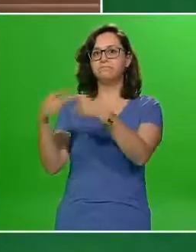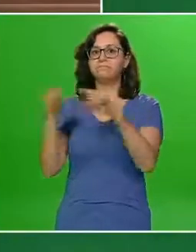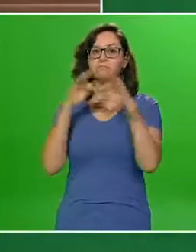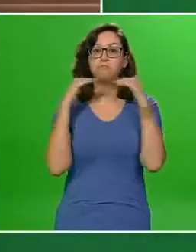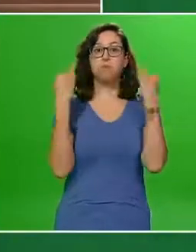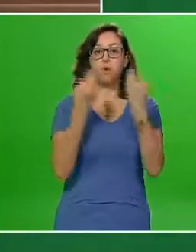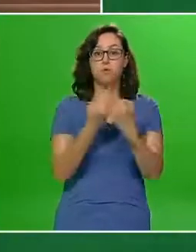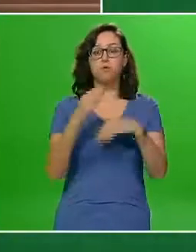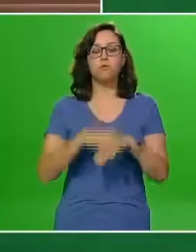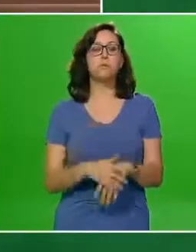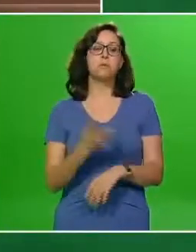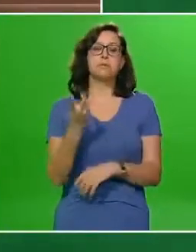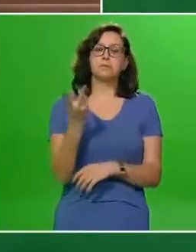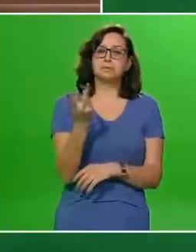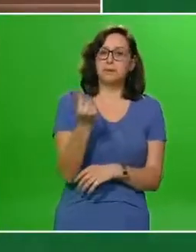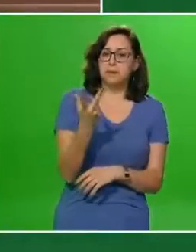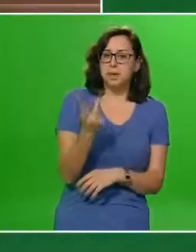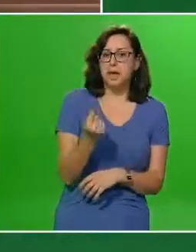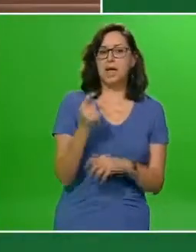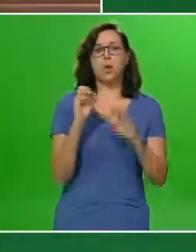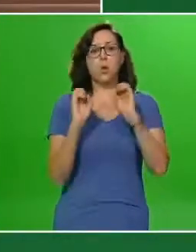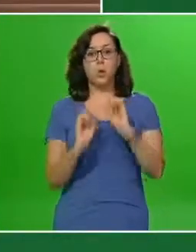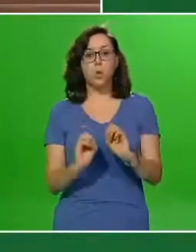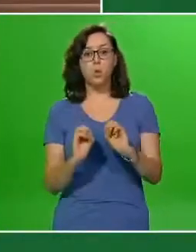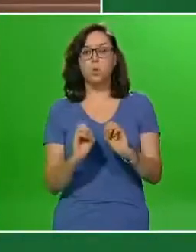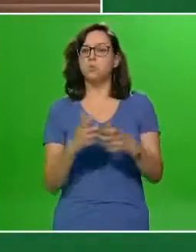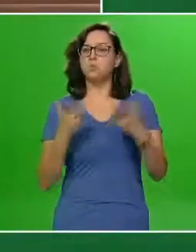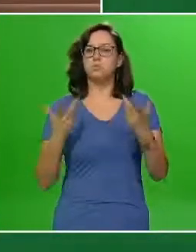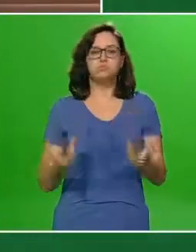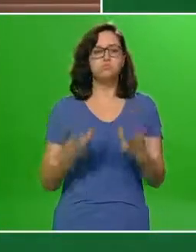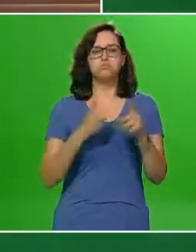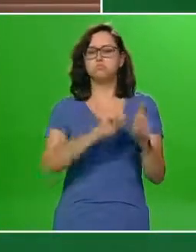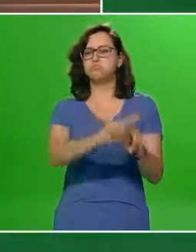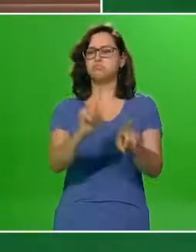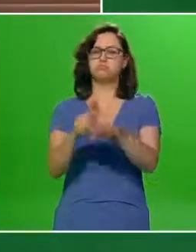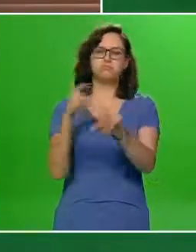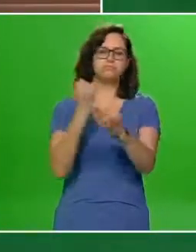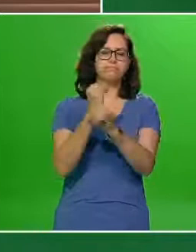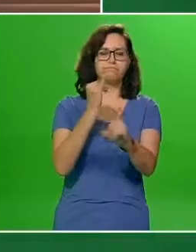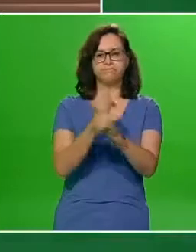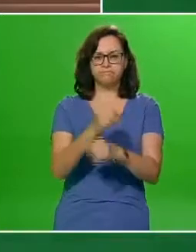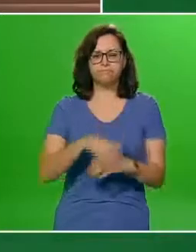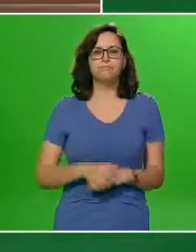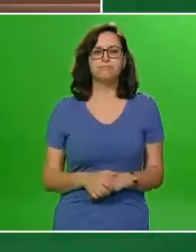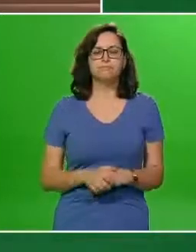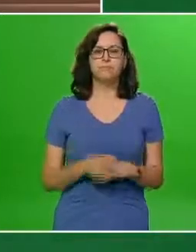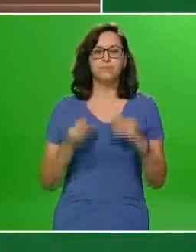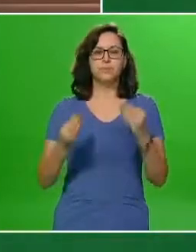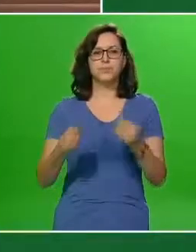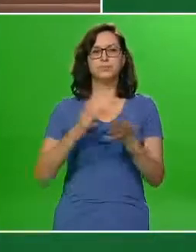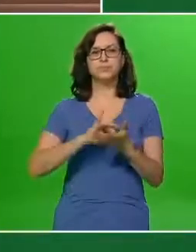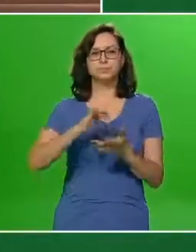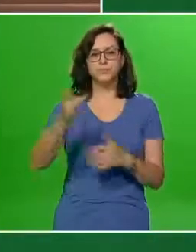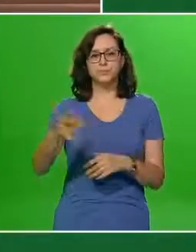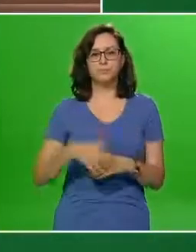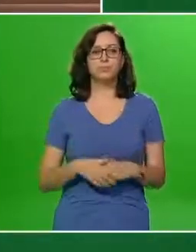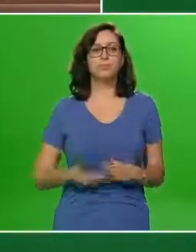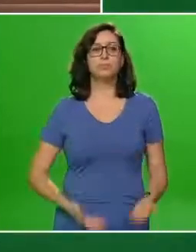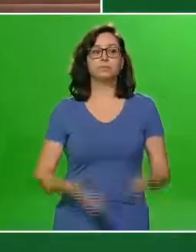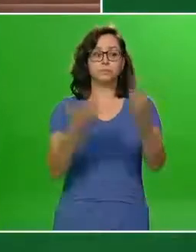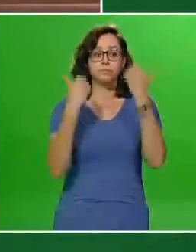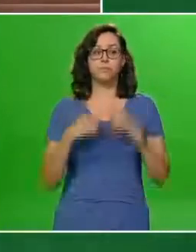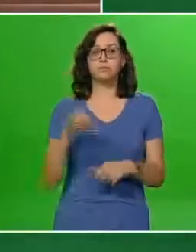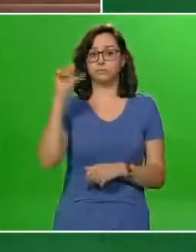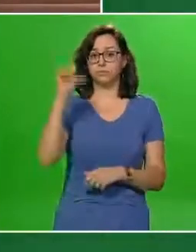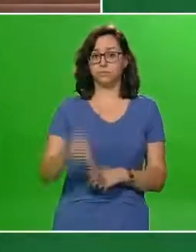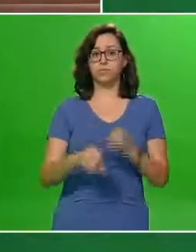ya sea en televisión o en cualquiera de las vertientes de redes sociales. Muchas gracias. Bueno, entonces el día de hoy vamos a